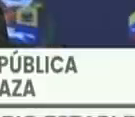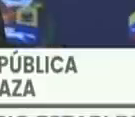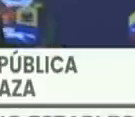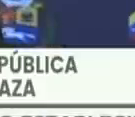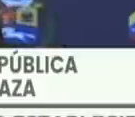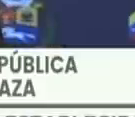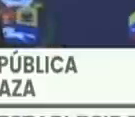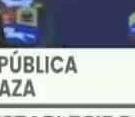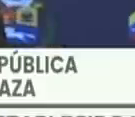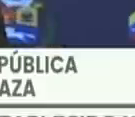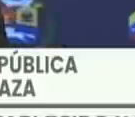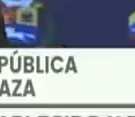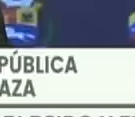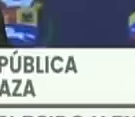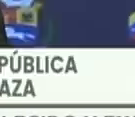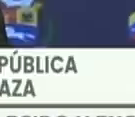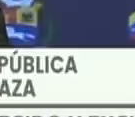Colombia?